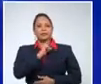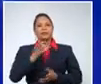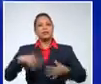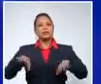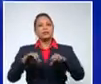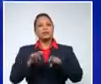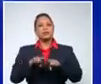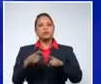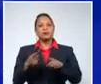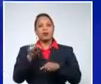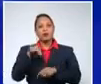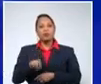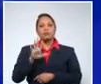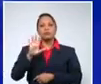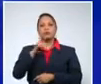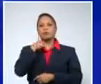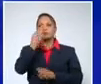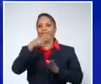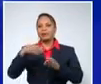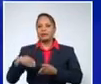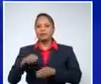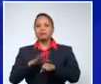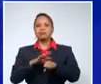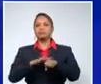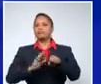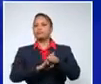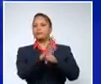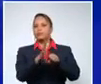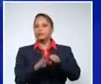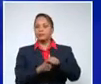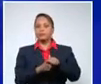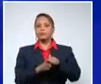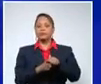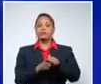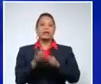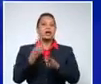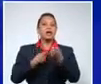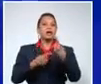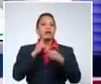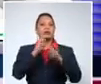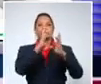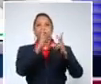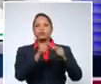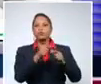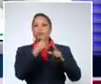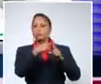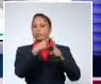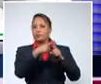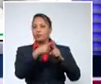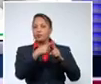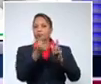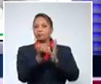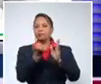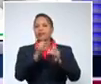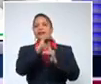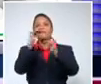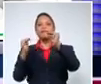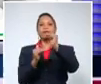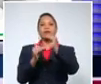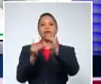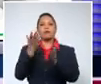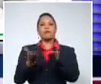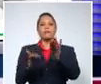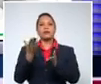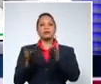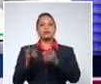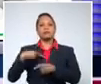de que hoy tengamos 5 fallecidos a consecuencia de la COVID-19, y aunque la cifra de confirmados es ligeramente inferior a los reportados en la